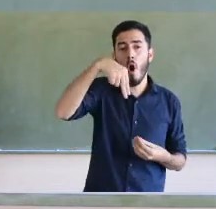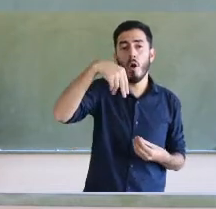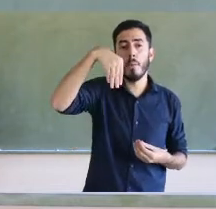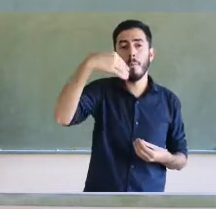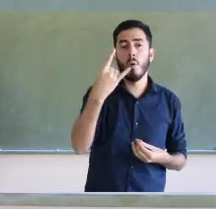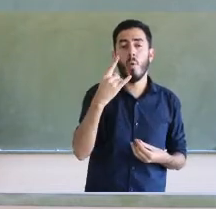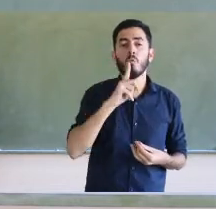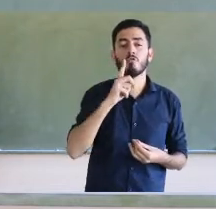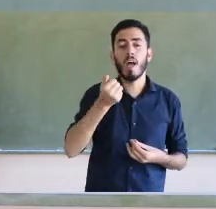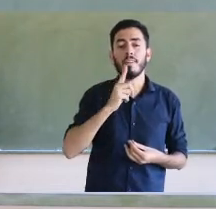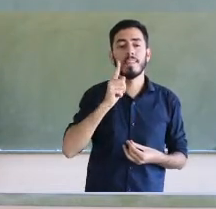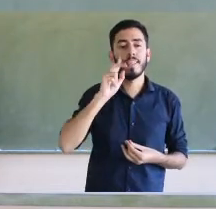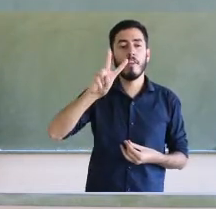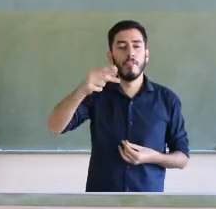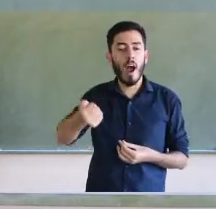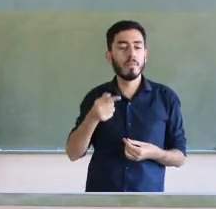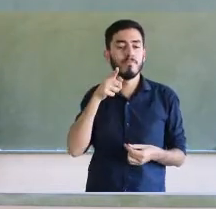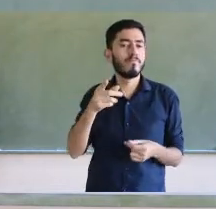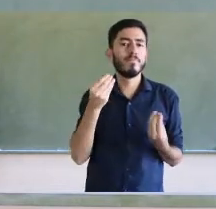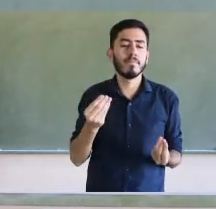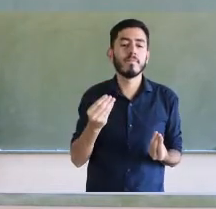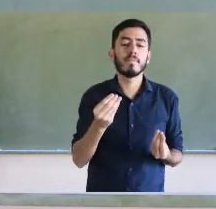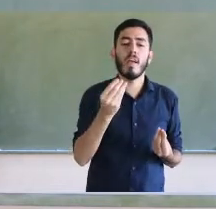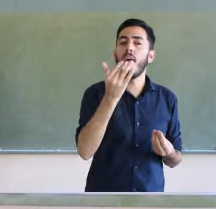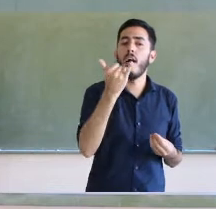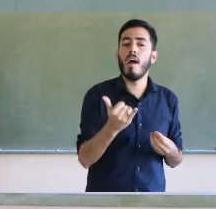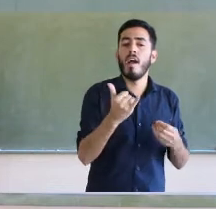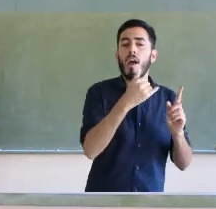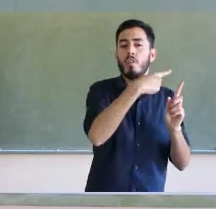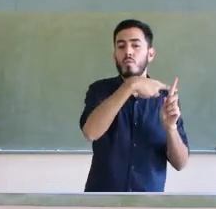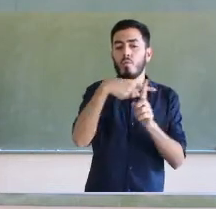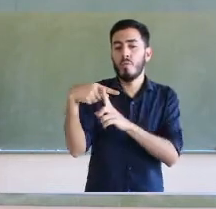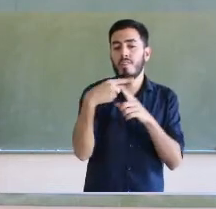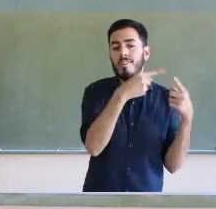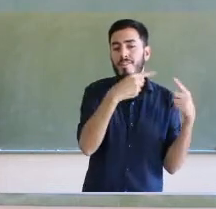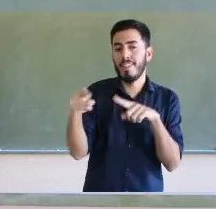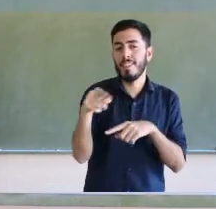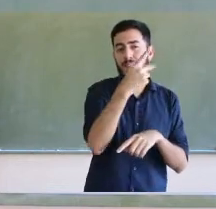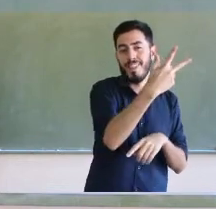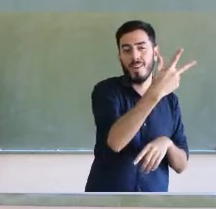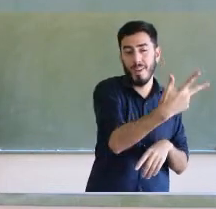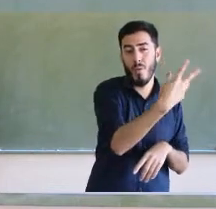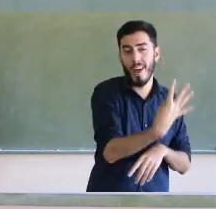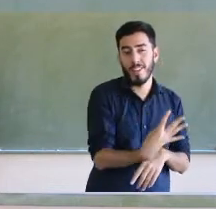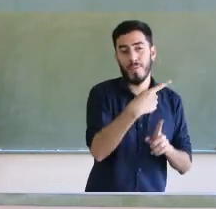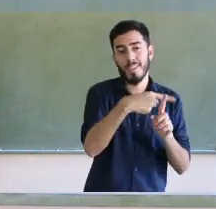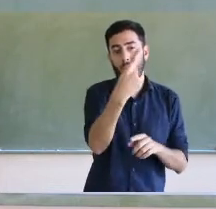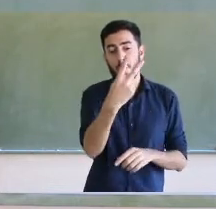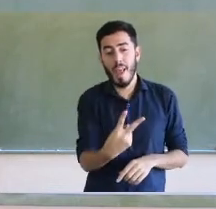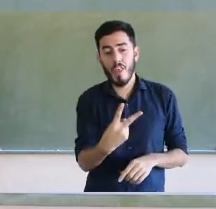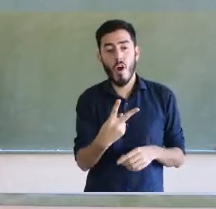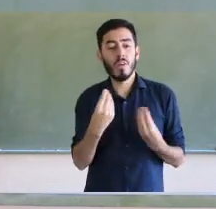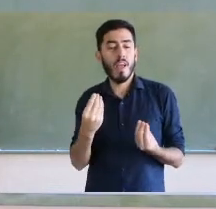en la propiedad conmutativa? Nosotros tenemos diferentes sumandos, tres cuartos más un medio. Lo que hacemos es,